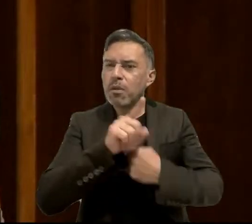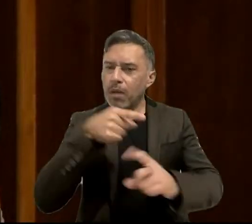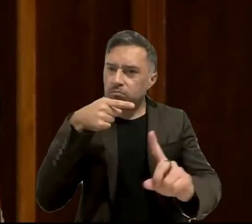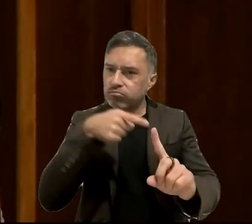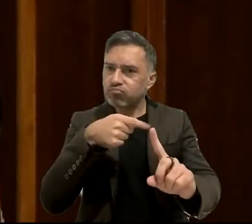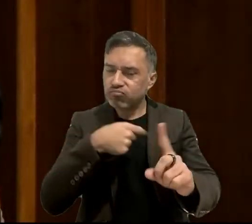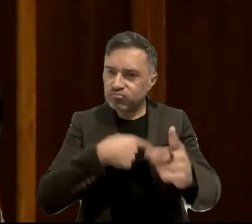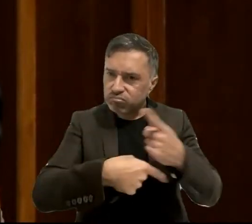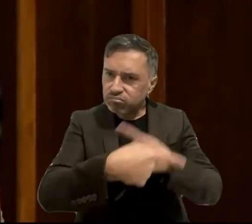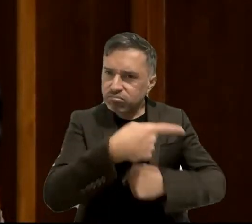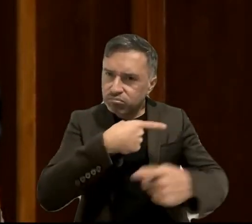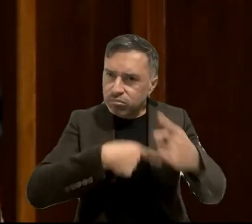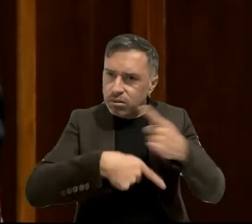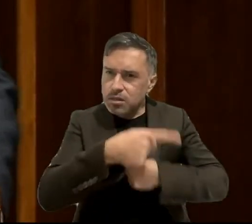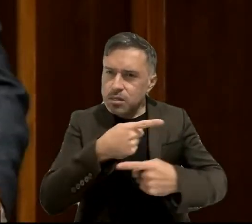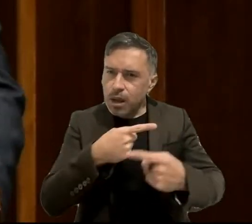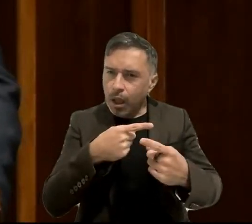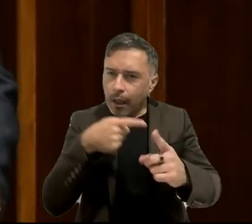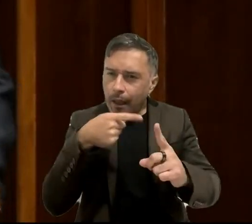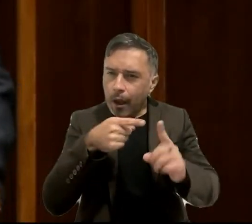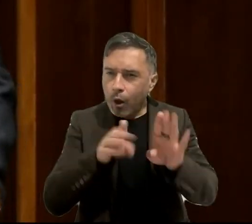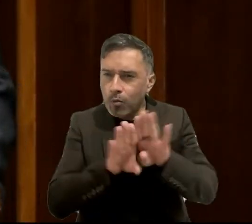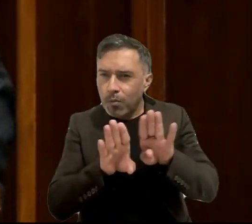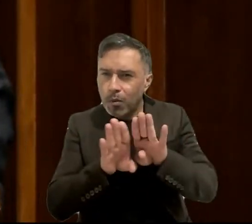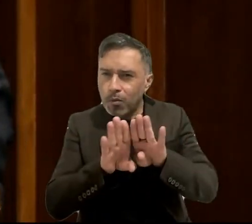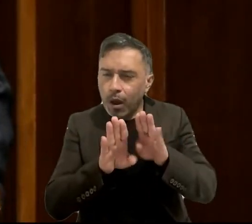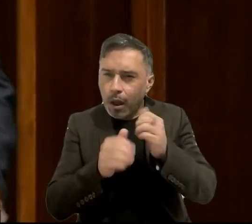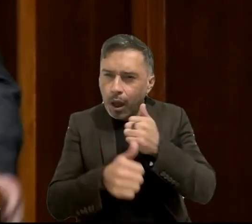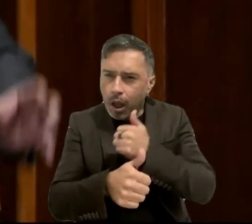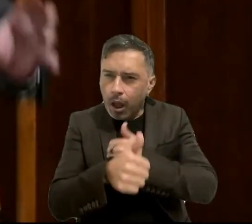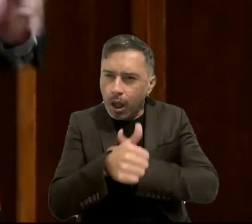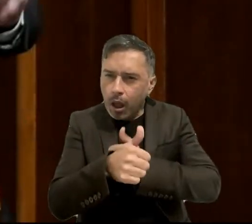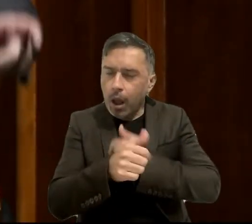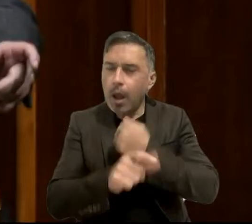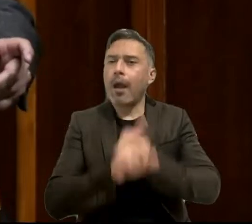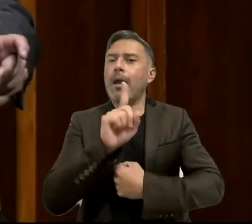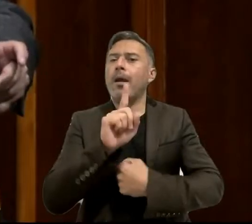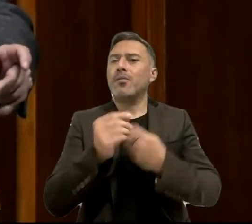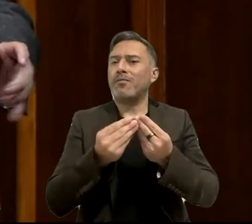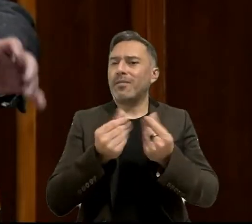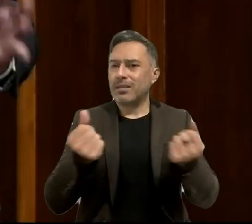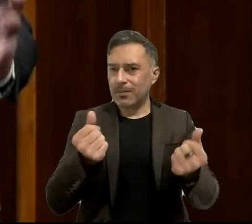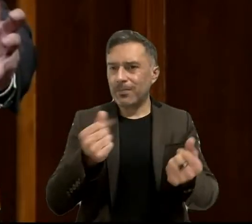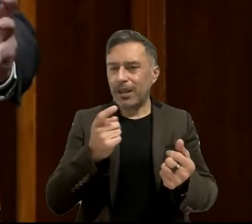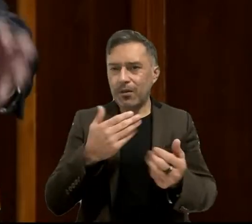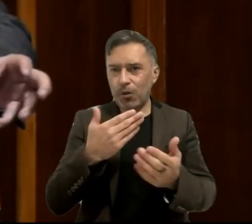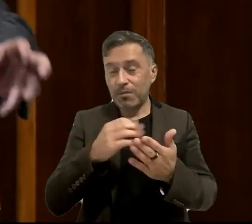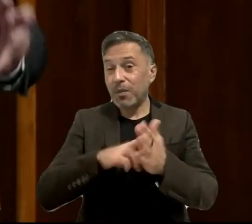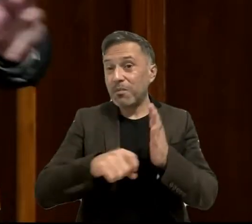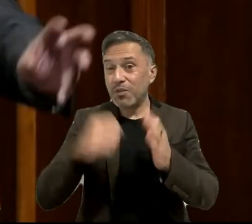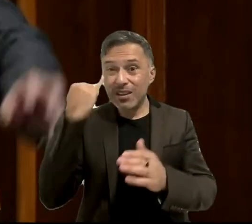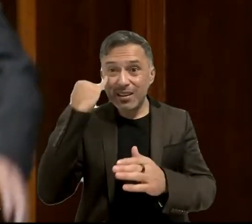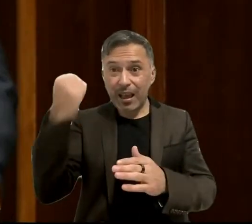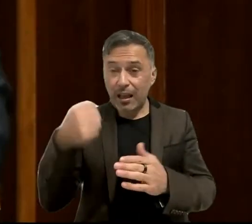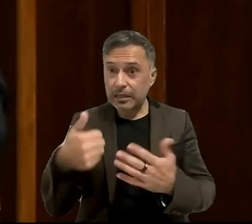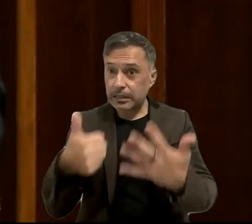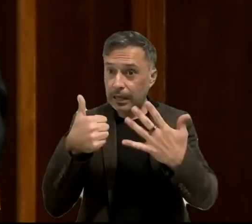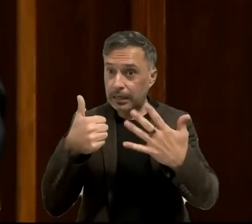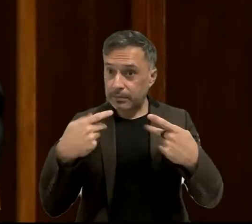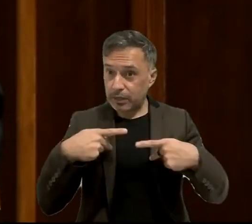empezar a buscarle una salida concreta. Sigo con el ejemplo que ponía yo. 6 reos, no puedes tener más de 6 reos